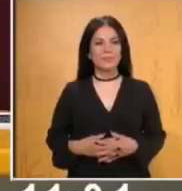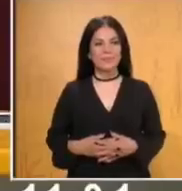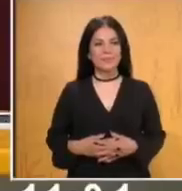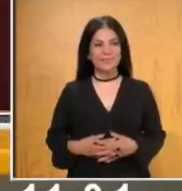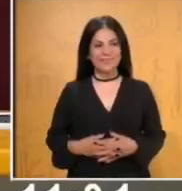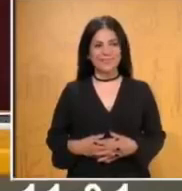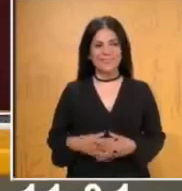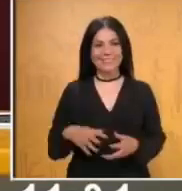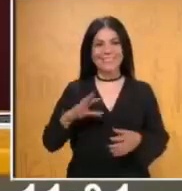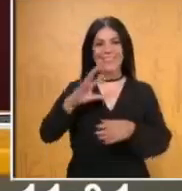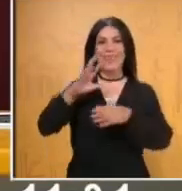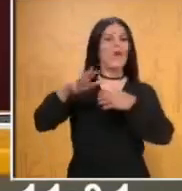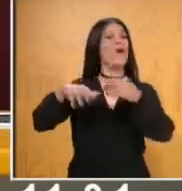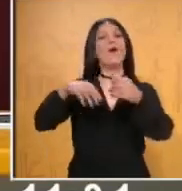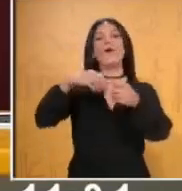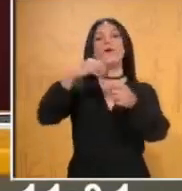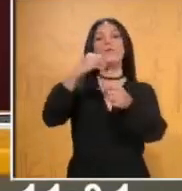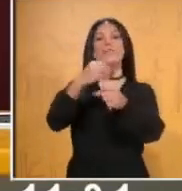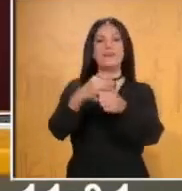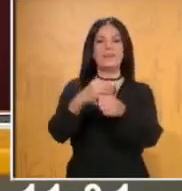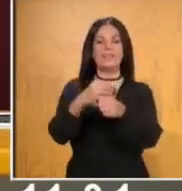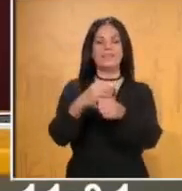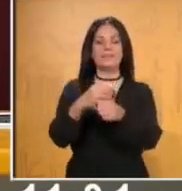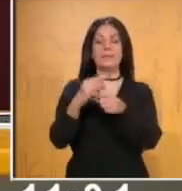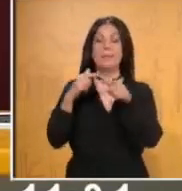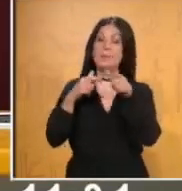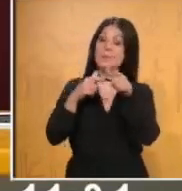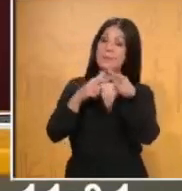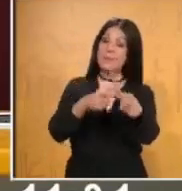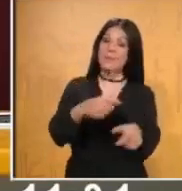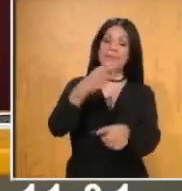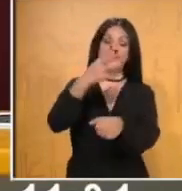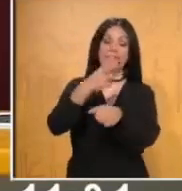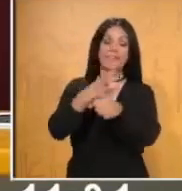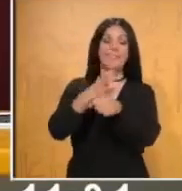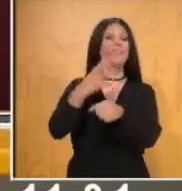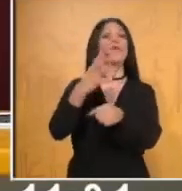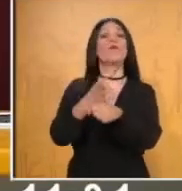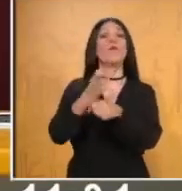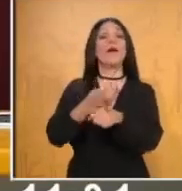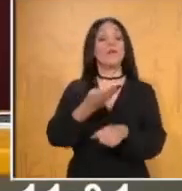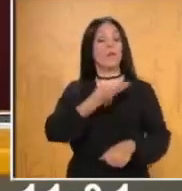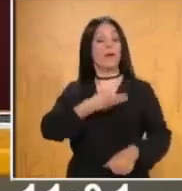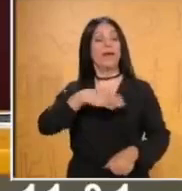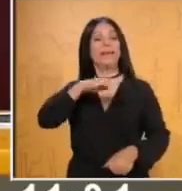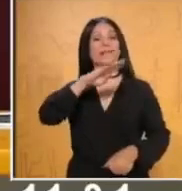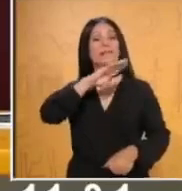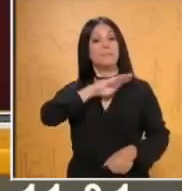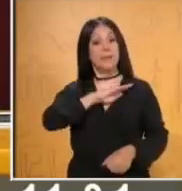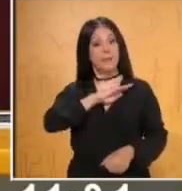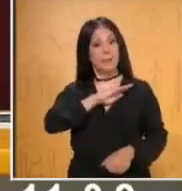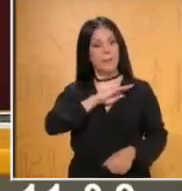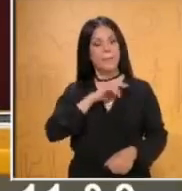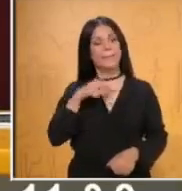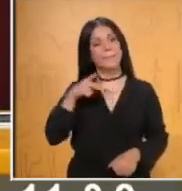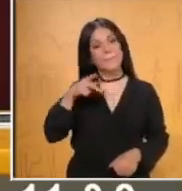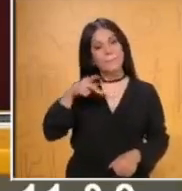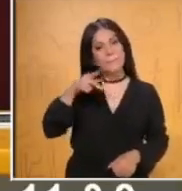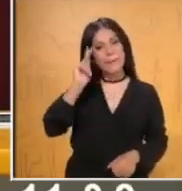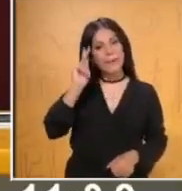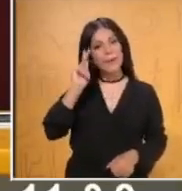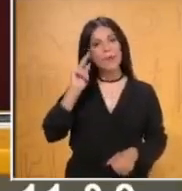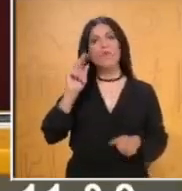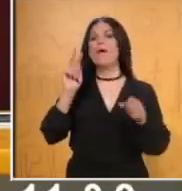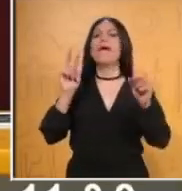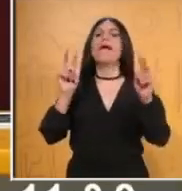Ya estamos de regreso, niños. Continuamos con tercero y cuarto. Vamos a ver la asignatura de español. Pero antes de empezar con el tema,